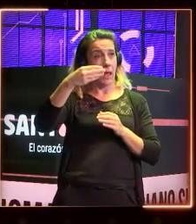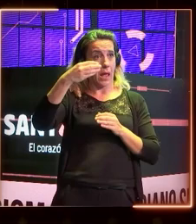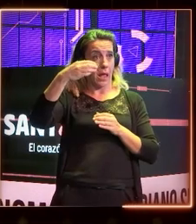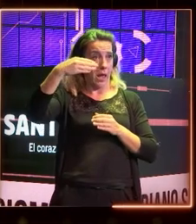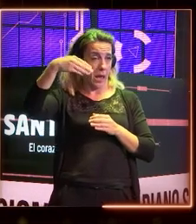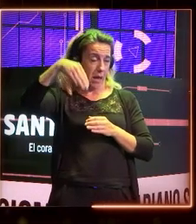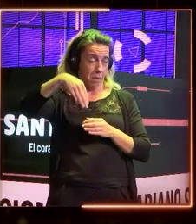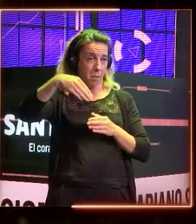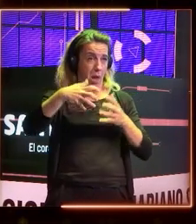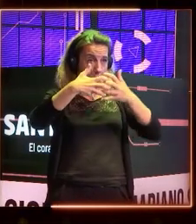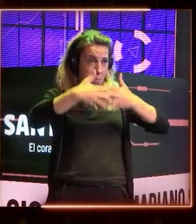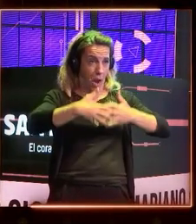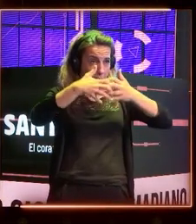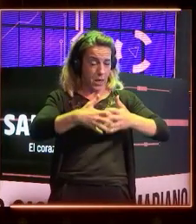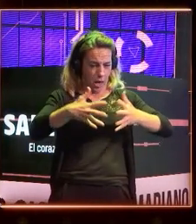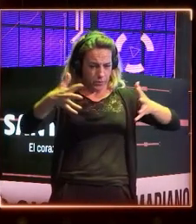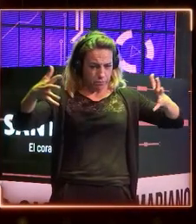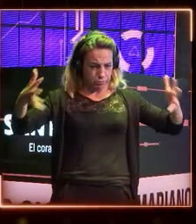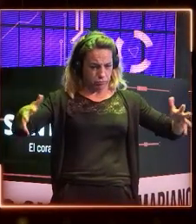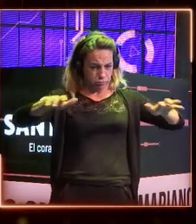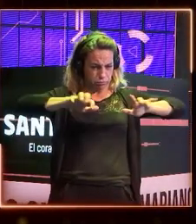gigante que